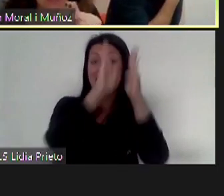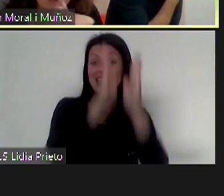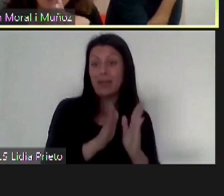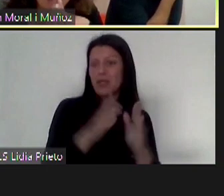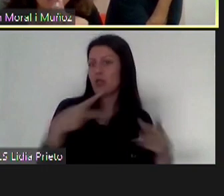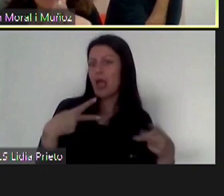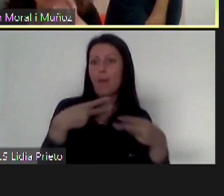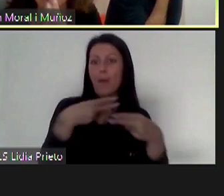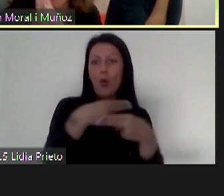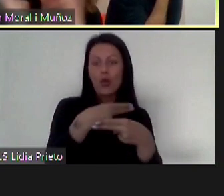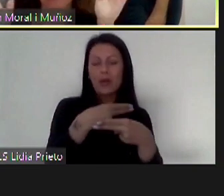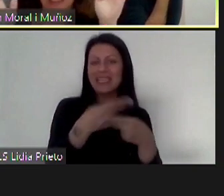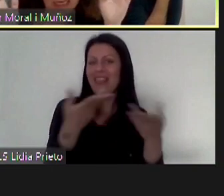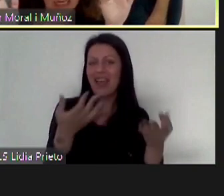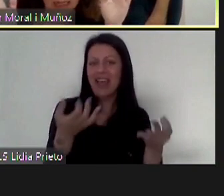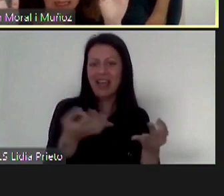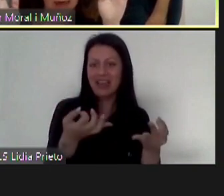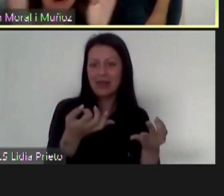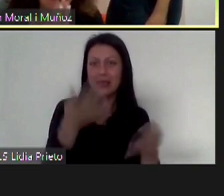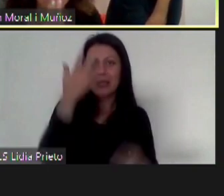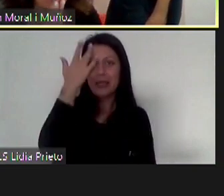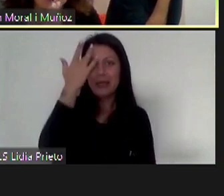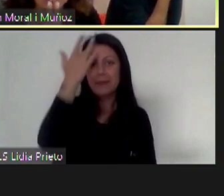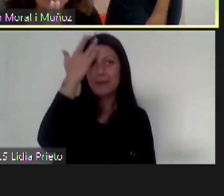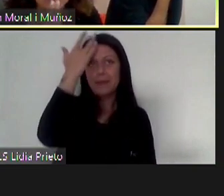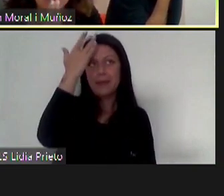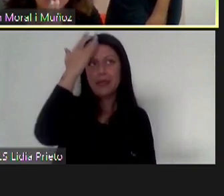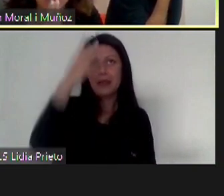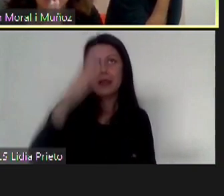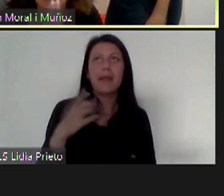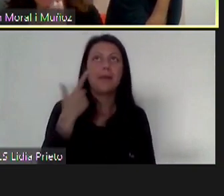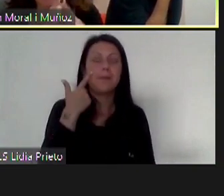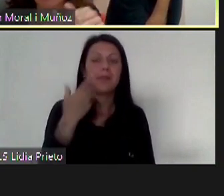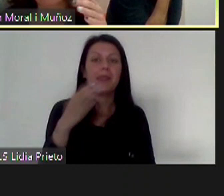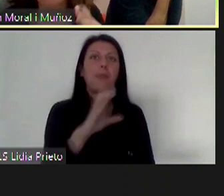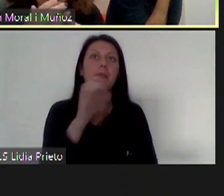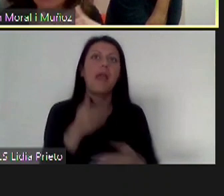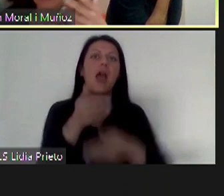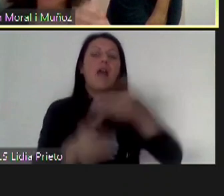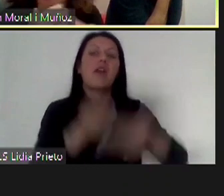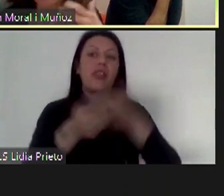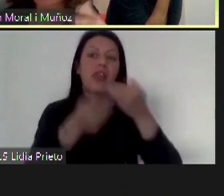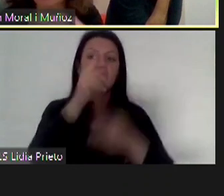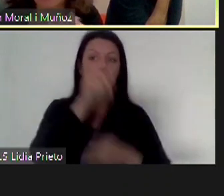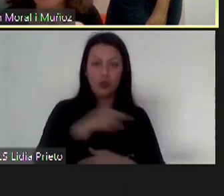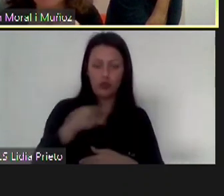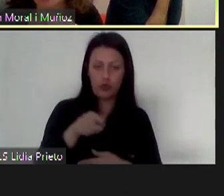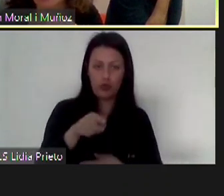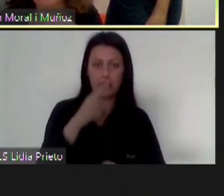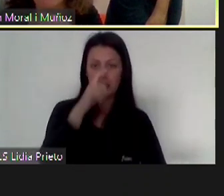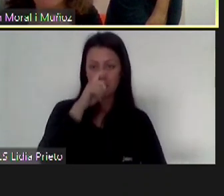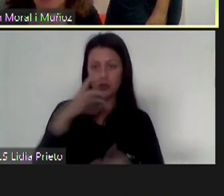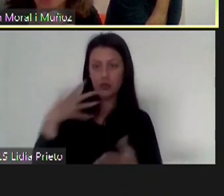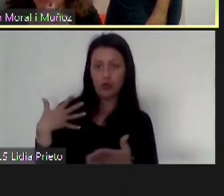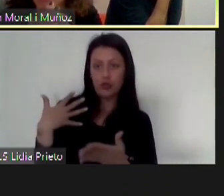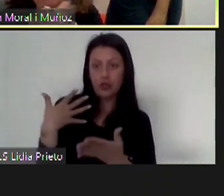limitada a la esperanza de que la ciencia avanzase. Entonces, pues al final, el transcurso de los años hacía que la persona